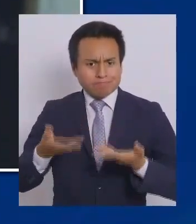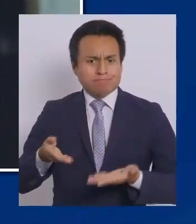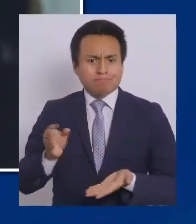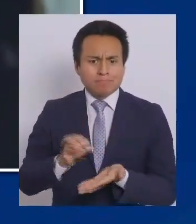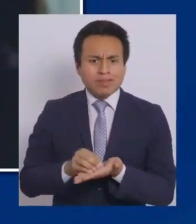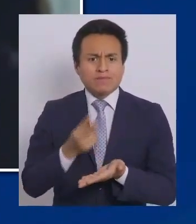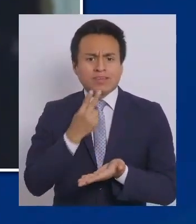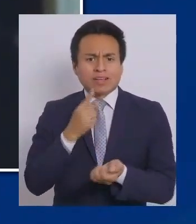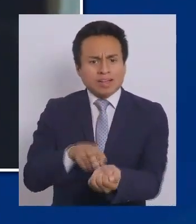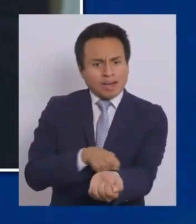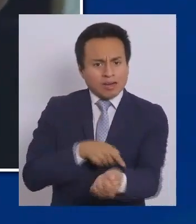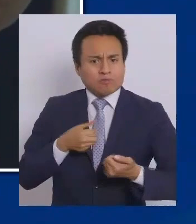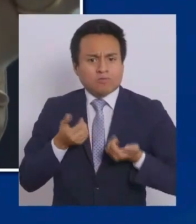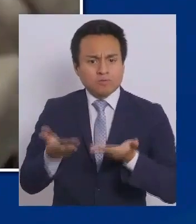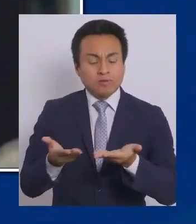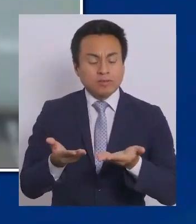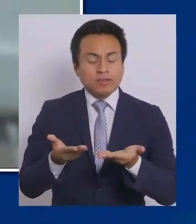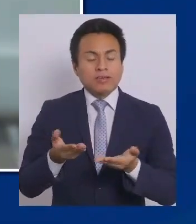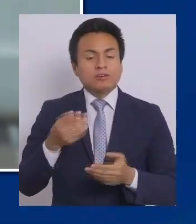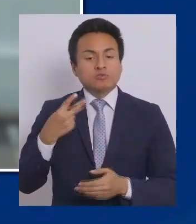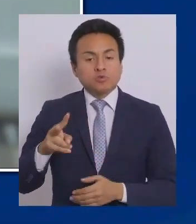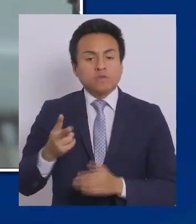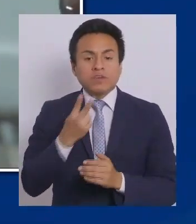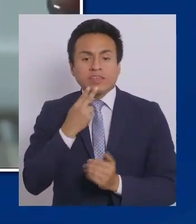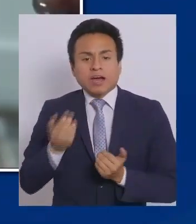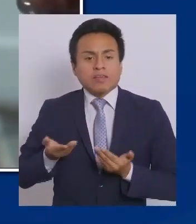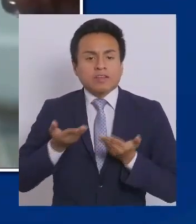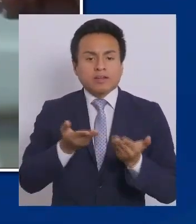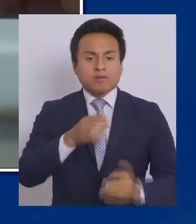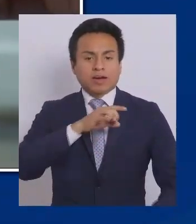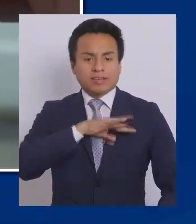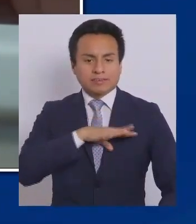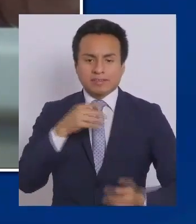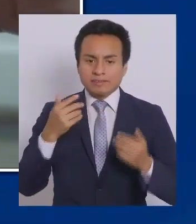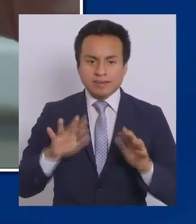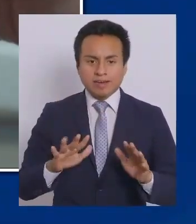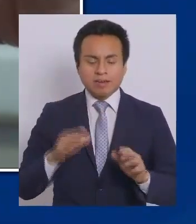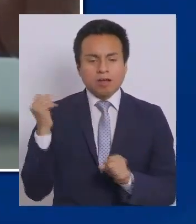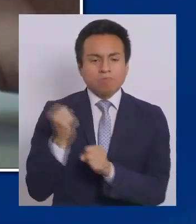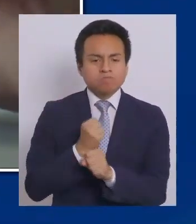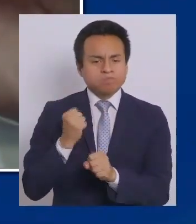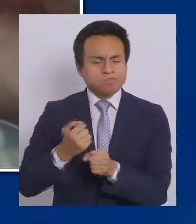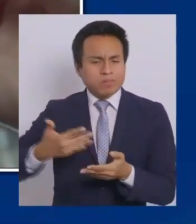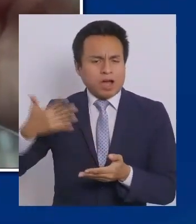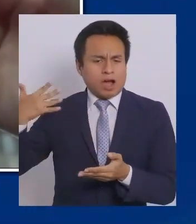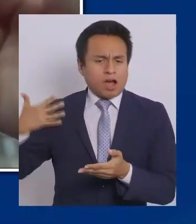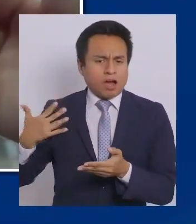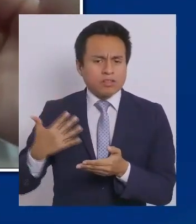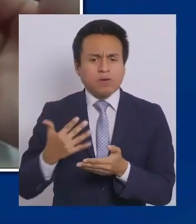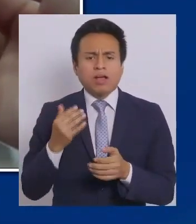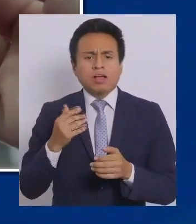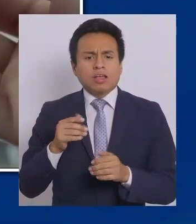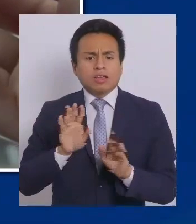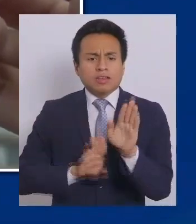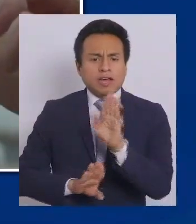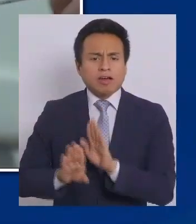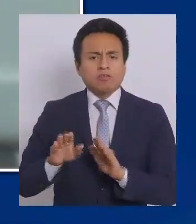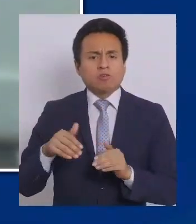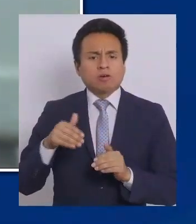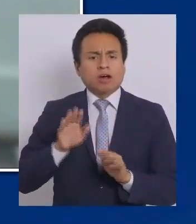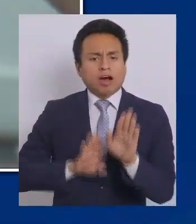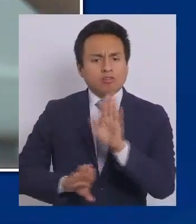más ellos han entregado gran parte de su vida a chile' han trabajado han criado a su familia